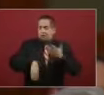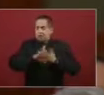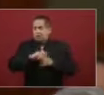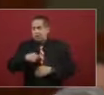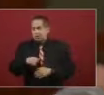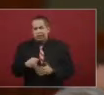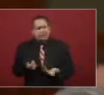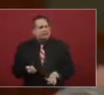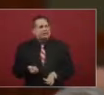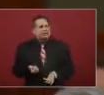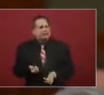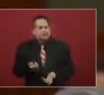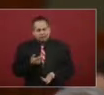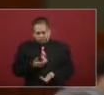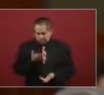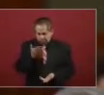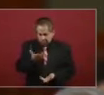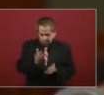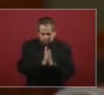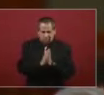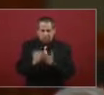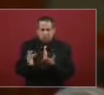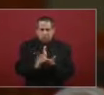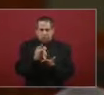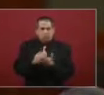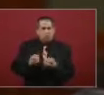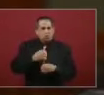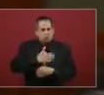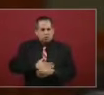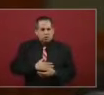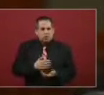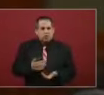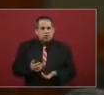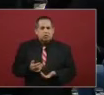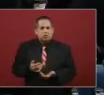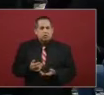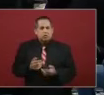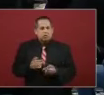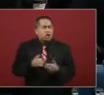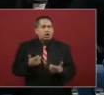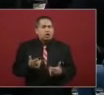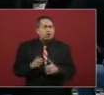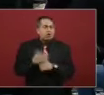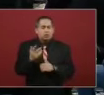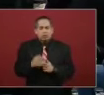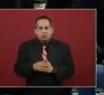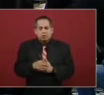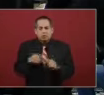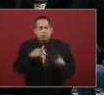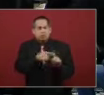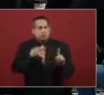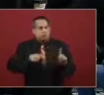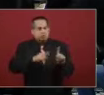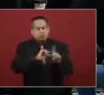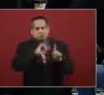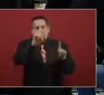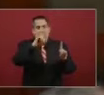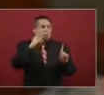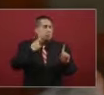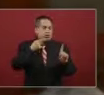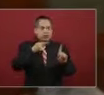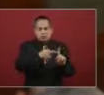absolutamente. Entonces vengo aquí a pedir ese apoyo, esa justicia, y lo hago porque se trata de un personaje fuerte en